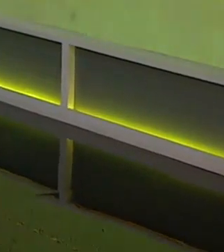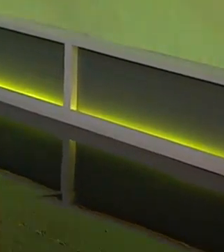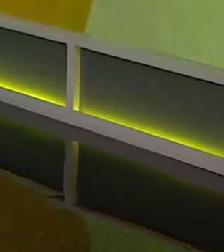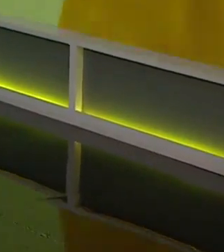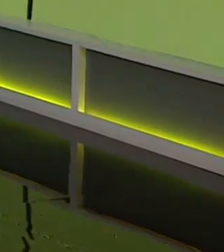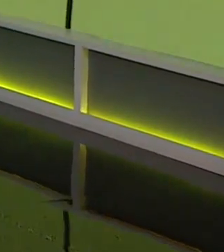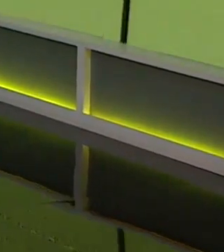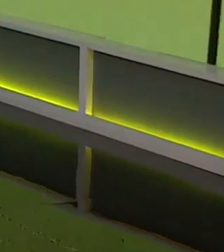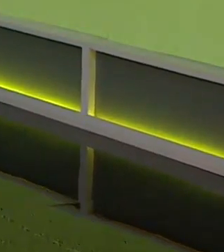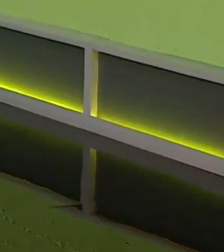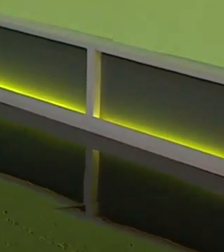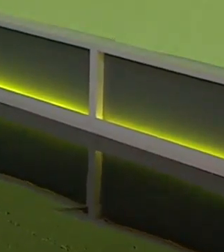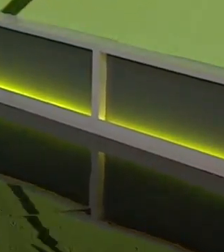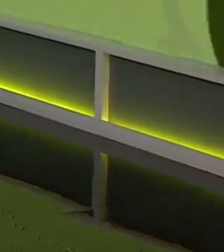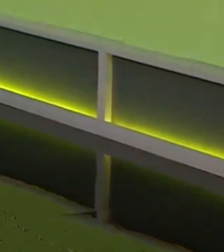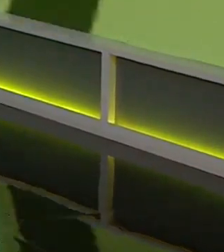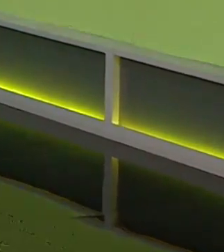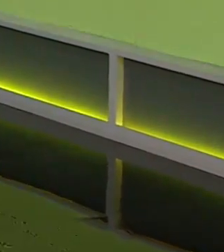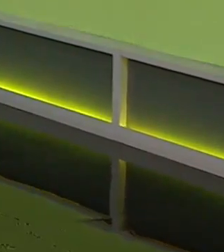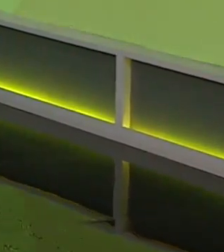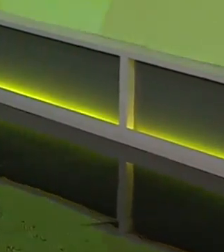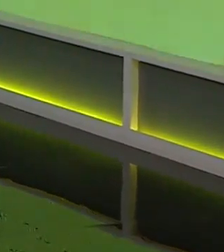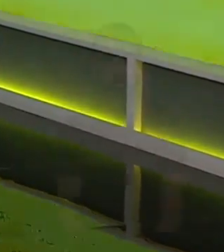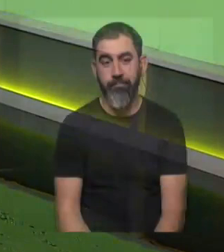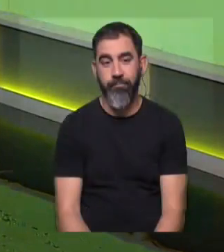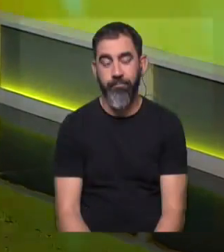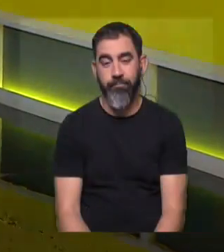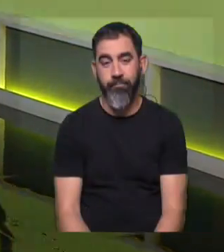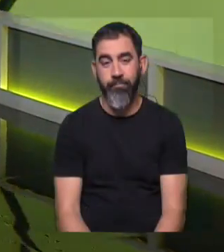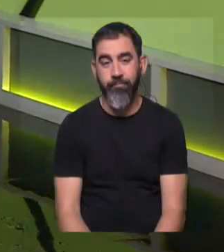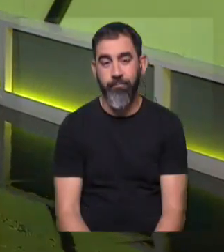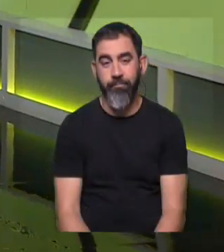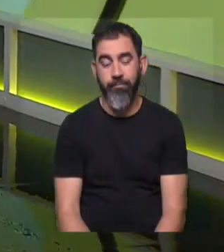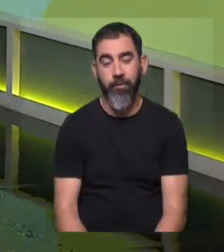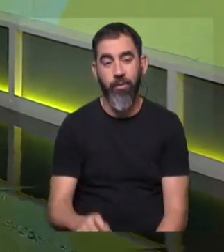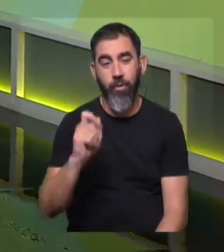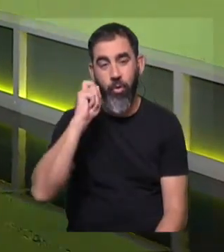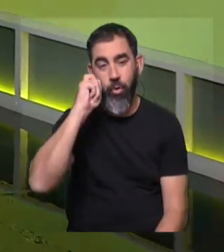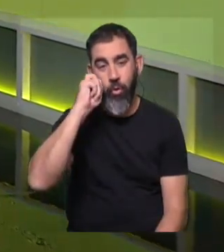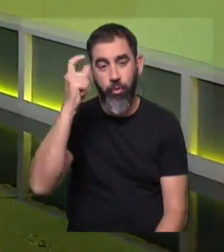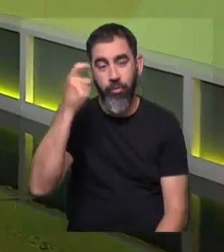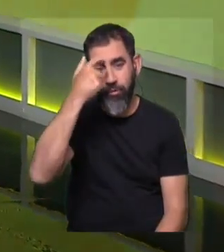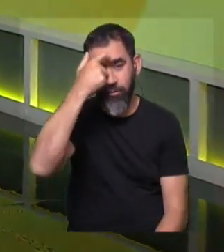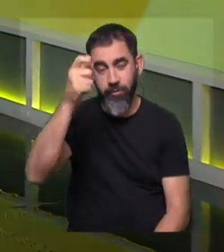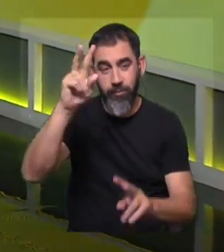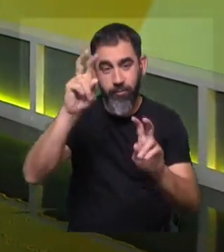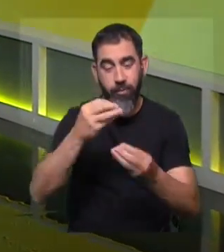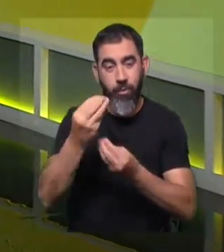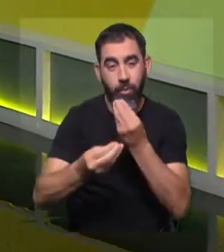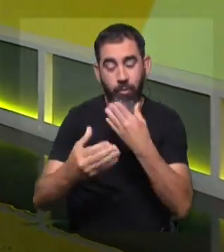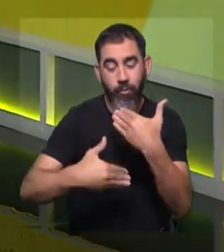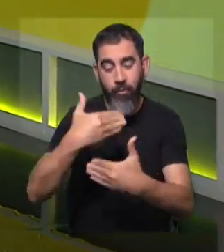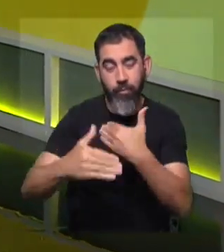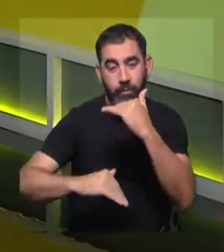En este programa, una y otra vez, insistimos con el rol clave del conocimiento, de la ciencia, como motor para